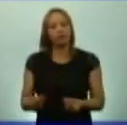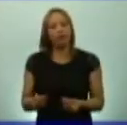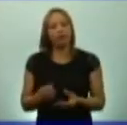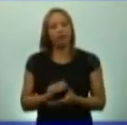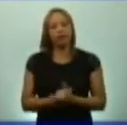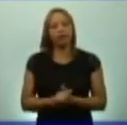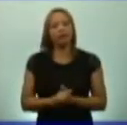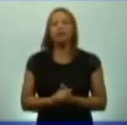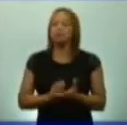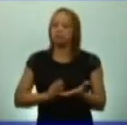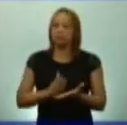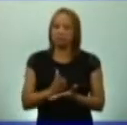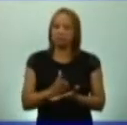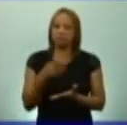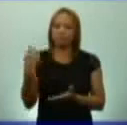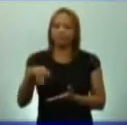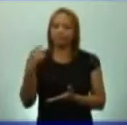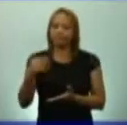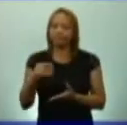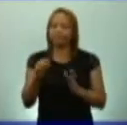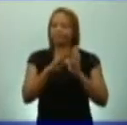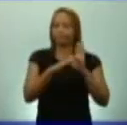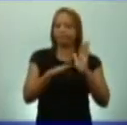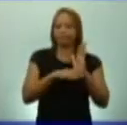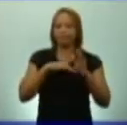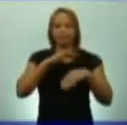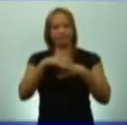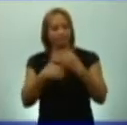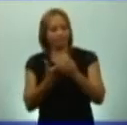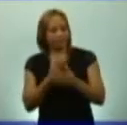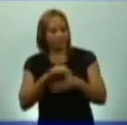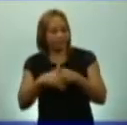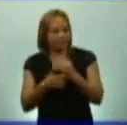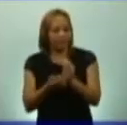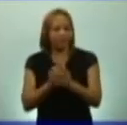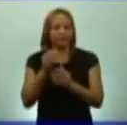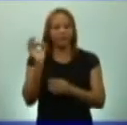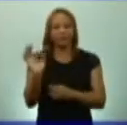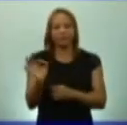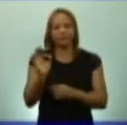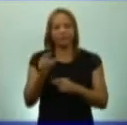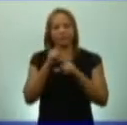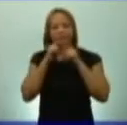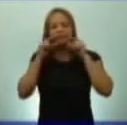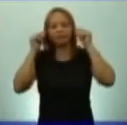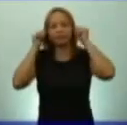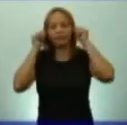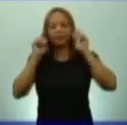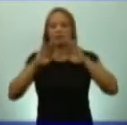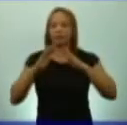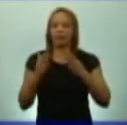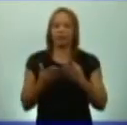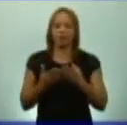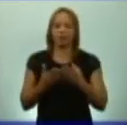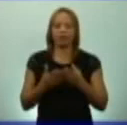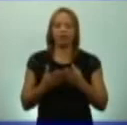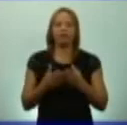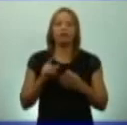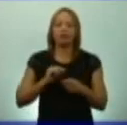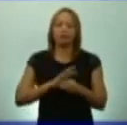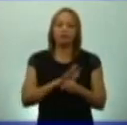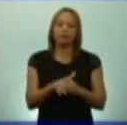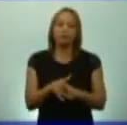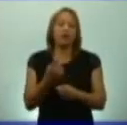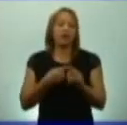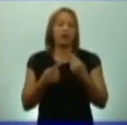que sigan aplicando las medidas higiénico-sanitarias para contrarrestar esta epidemia, que en algún